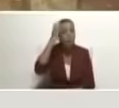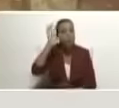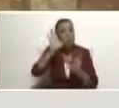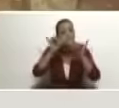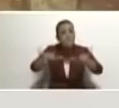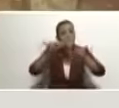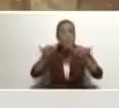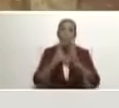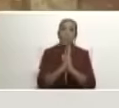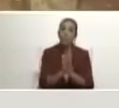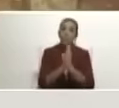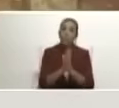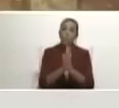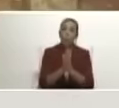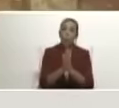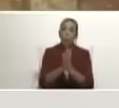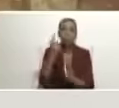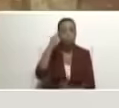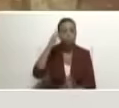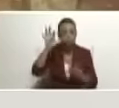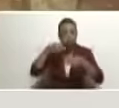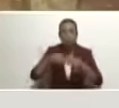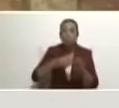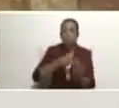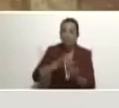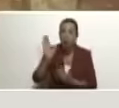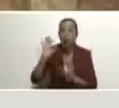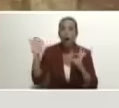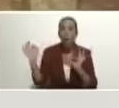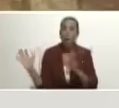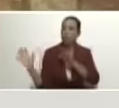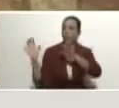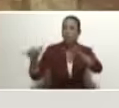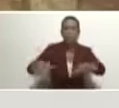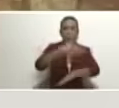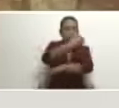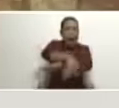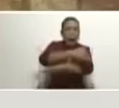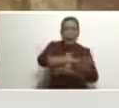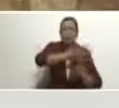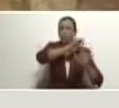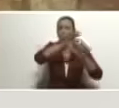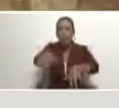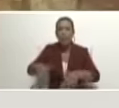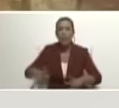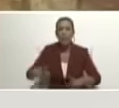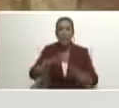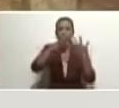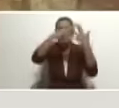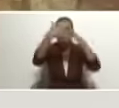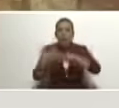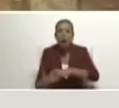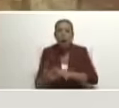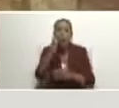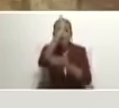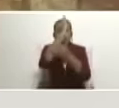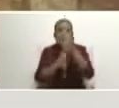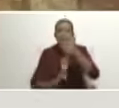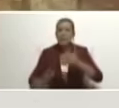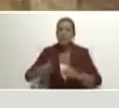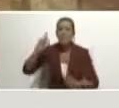nacional, y al llamado de Cipriano Castro salieron de las calles, de los barrios, por